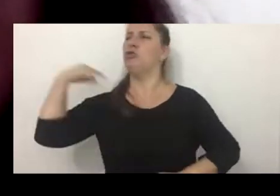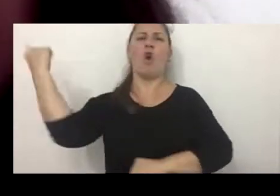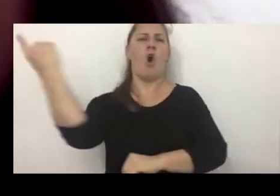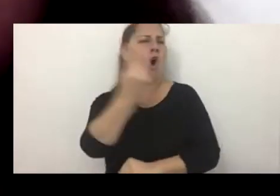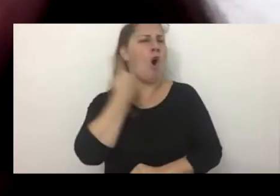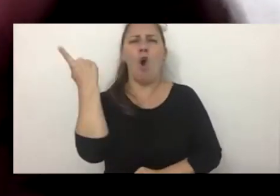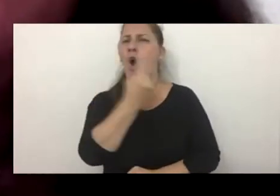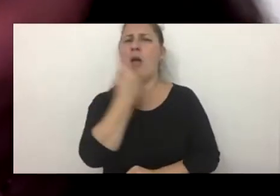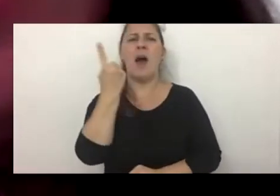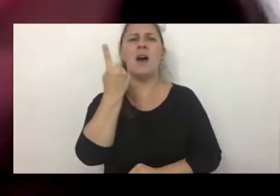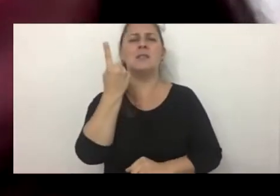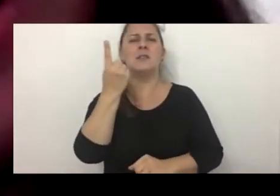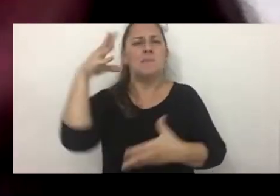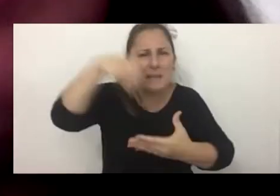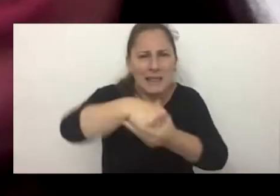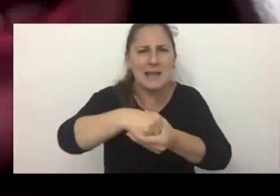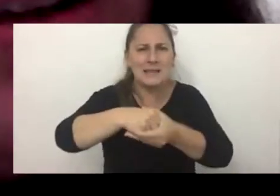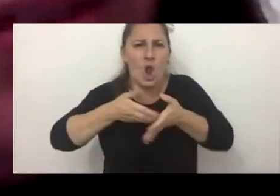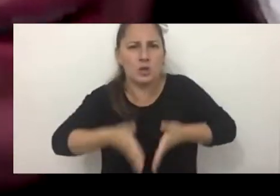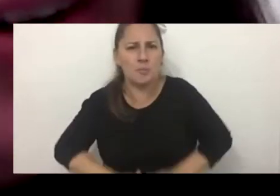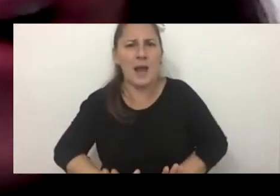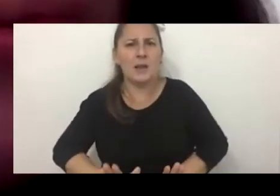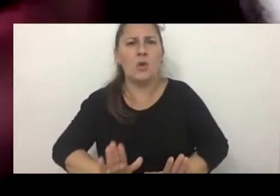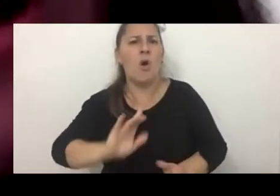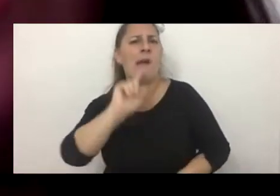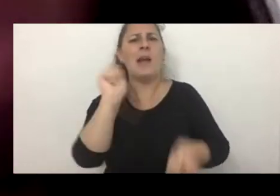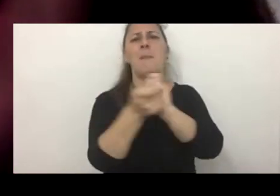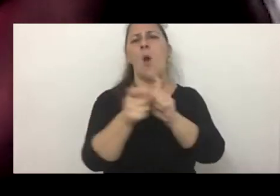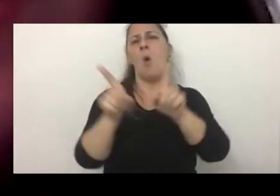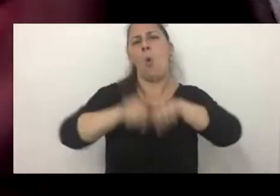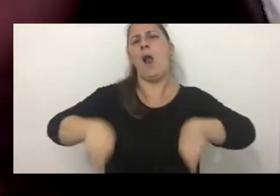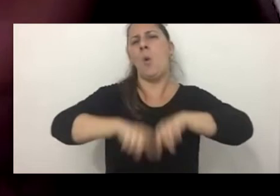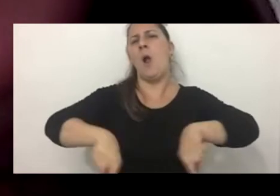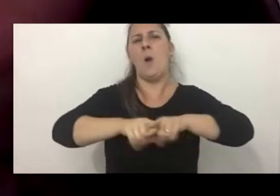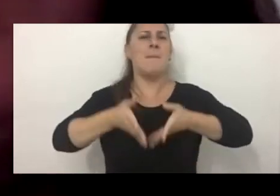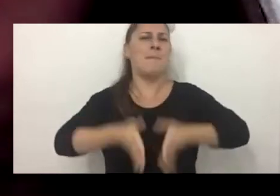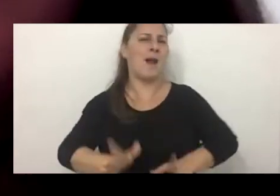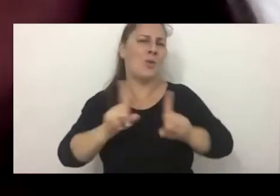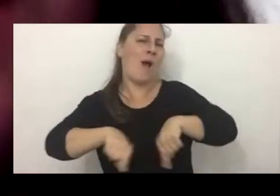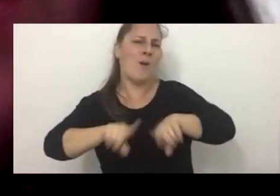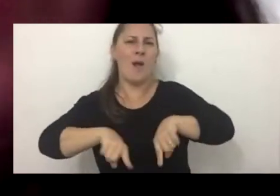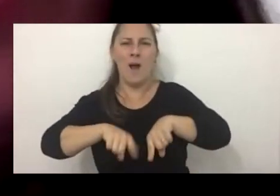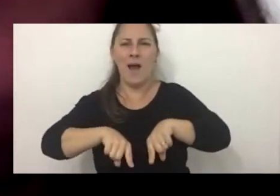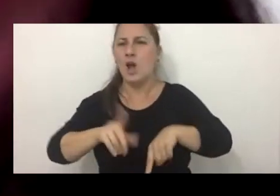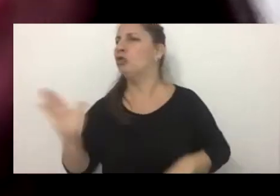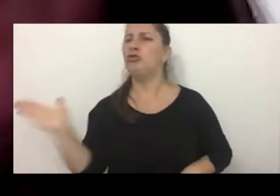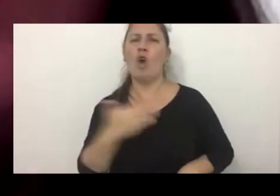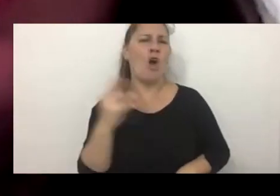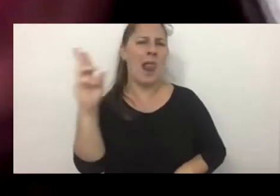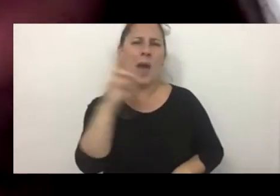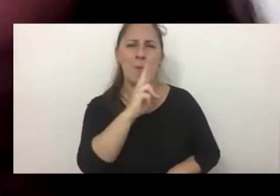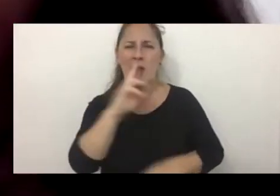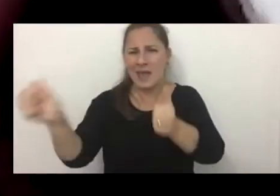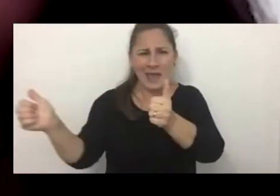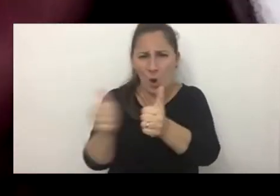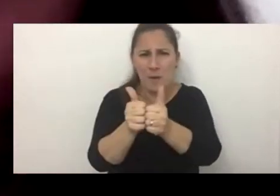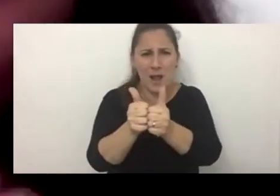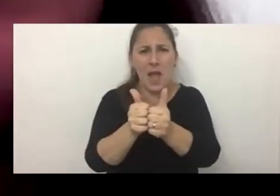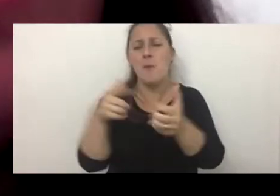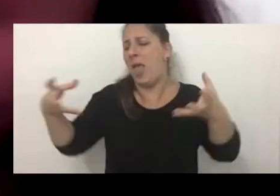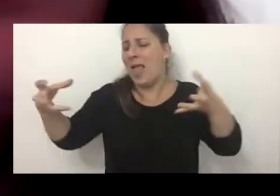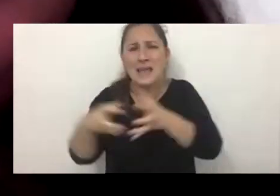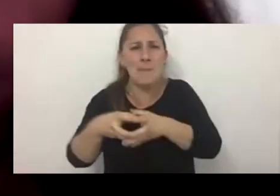no hay manera de saber cuál va a ser la respuesta. Y tal vez esto que venía todo bien hasta ese momento, por